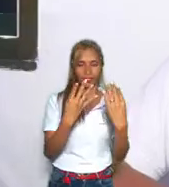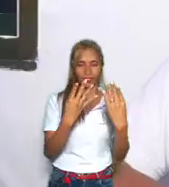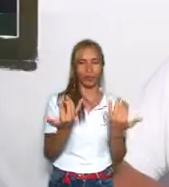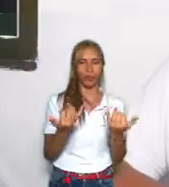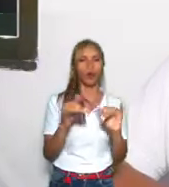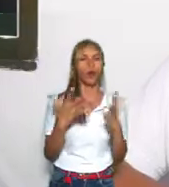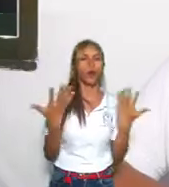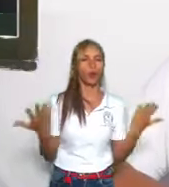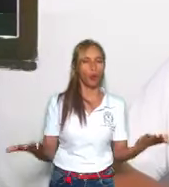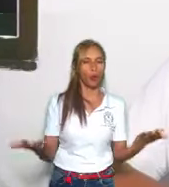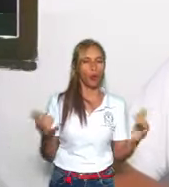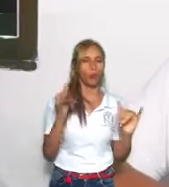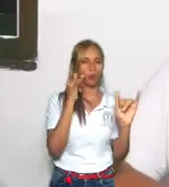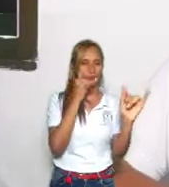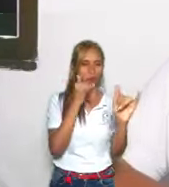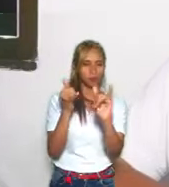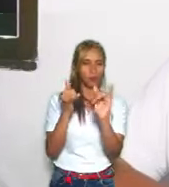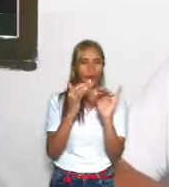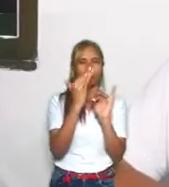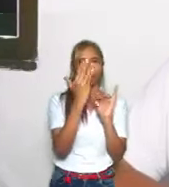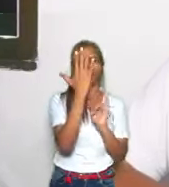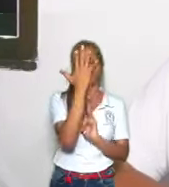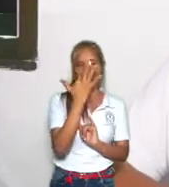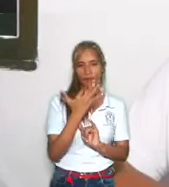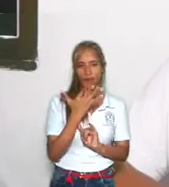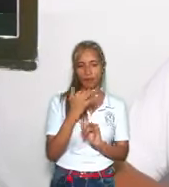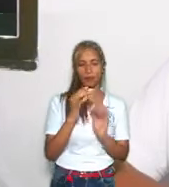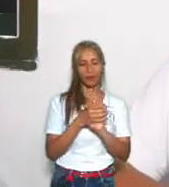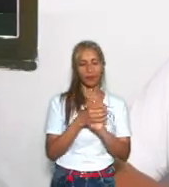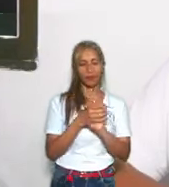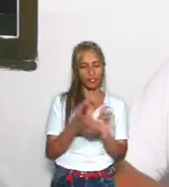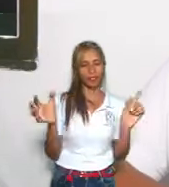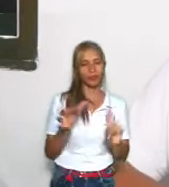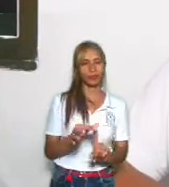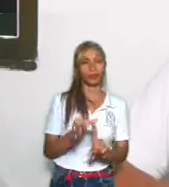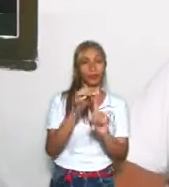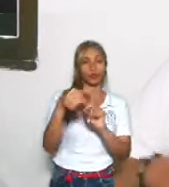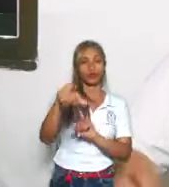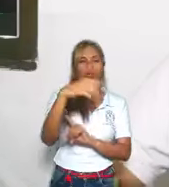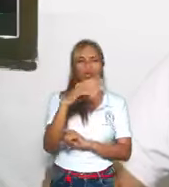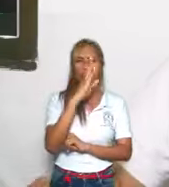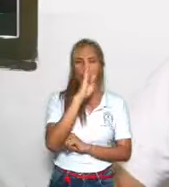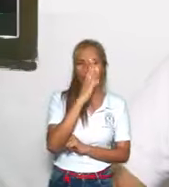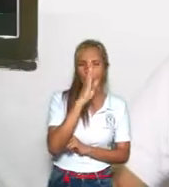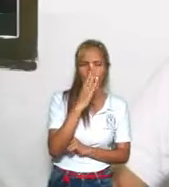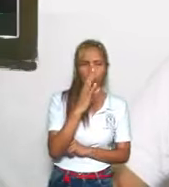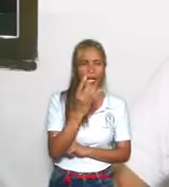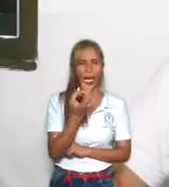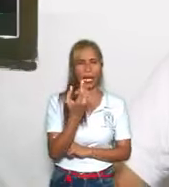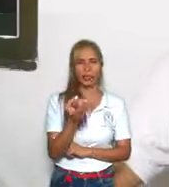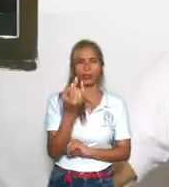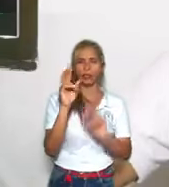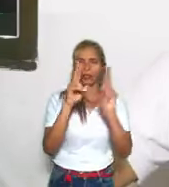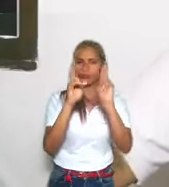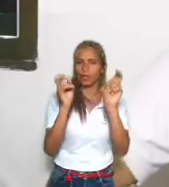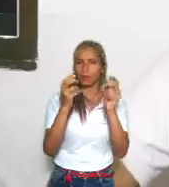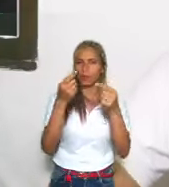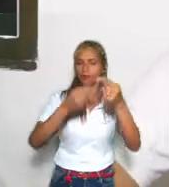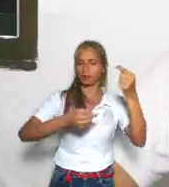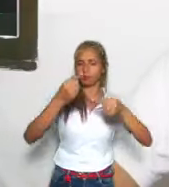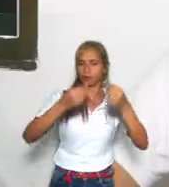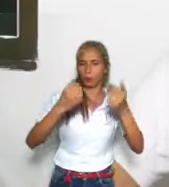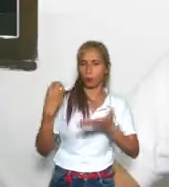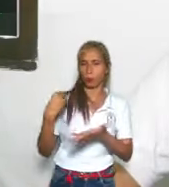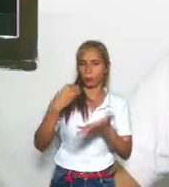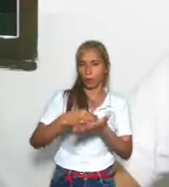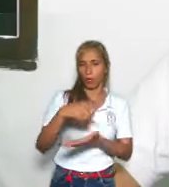Alcaldía Municipal, un saludo especial. También recuerden que ustedes, si tienen alguna duda referentes a temas de cartera, pues aquí tenemos justamente a